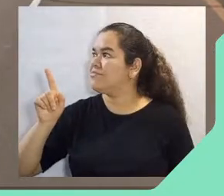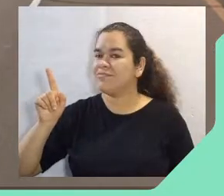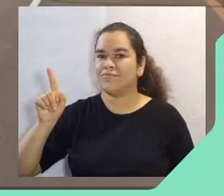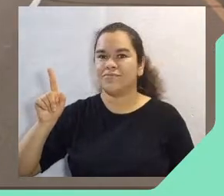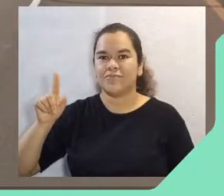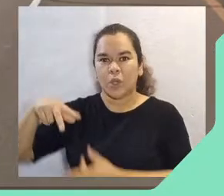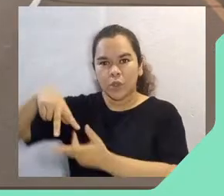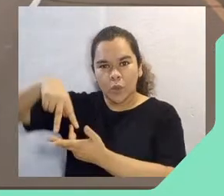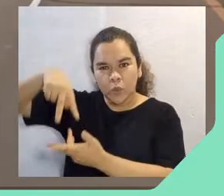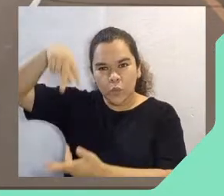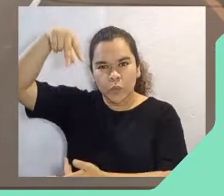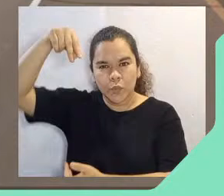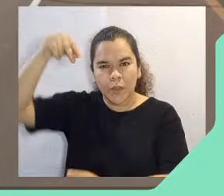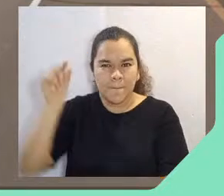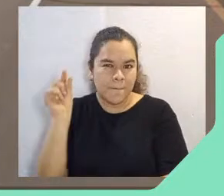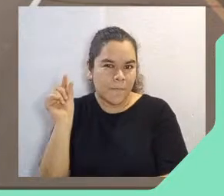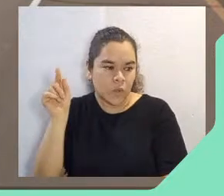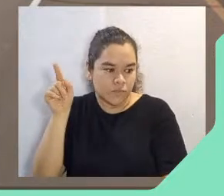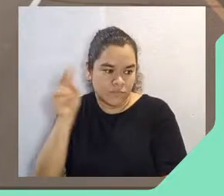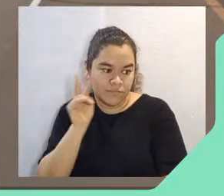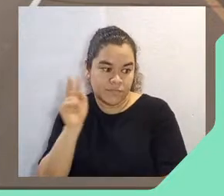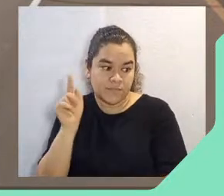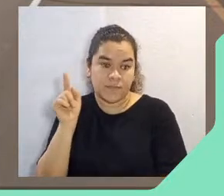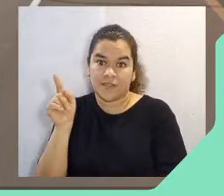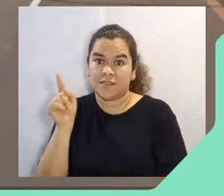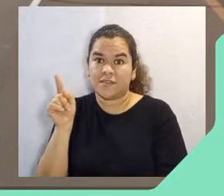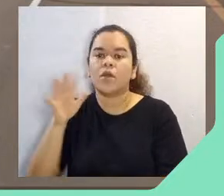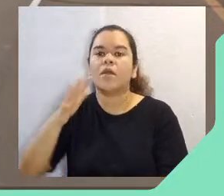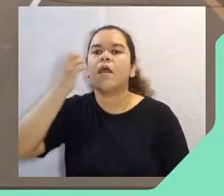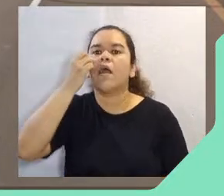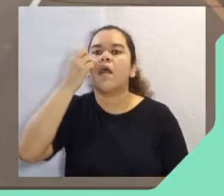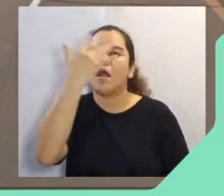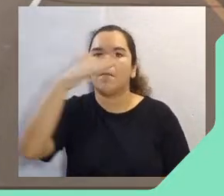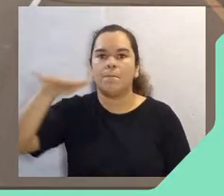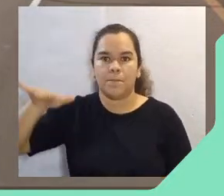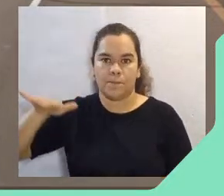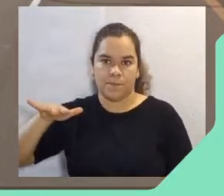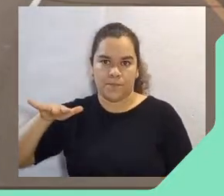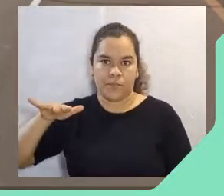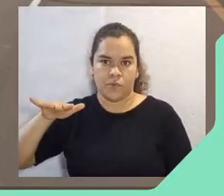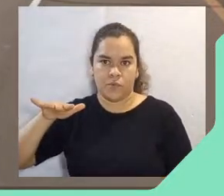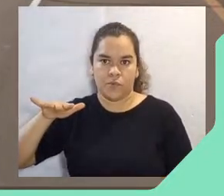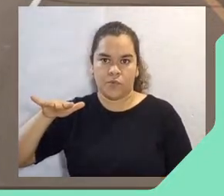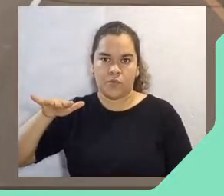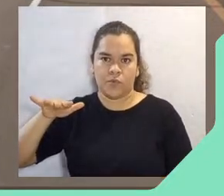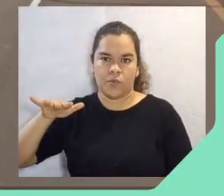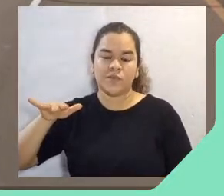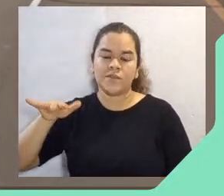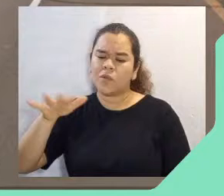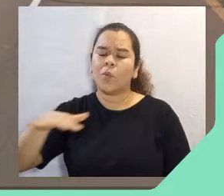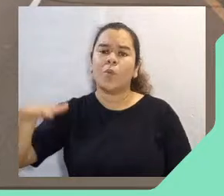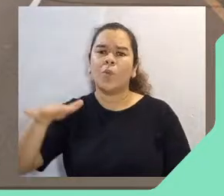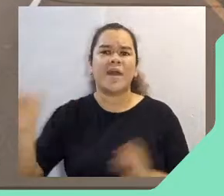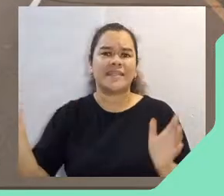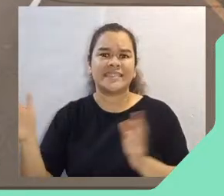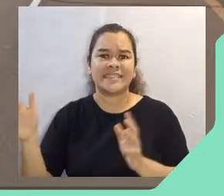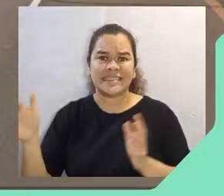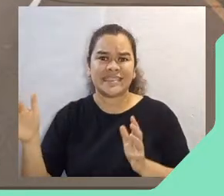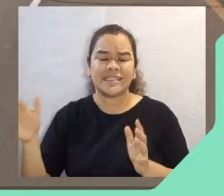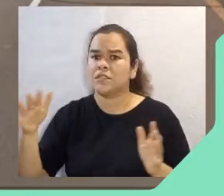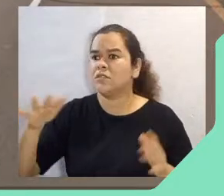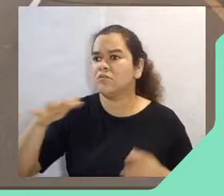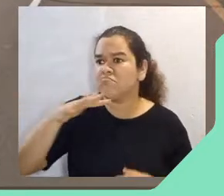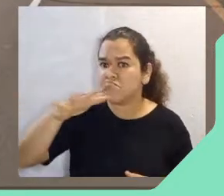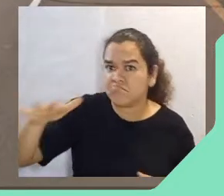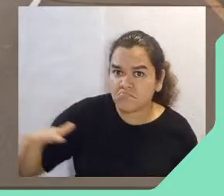muy pequeñito que ustedes ven acá, que esto es distribución rural. Esto es para alimentar los pequeños centros rurales, digamos, y que también es un